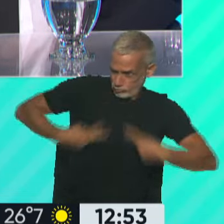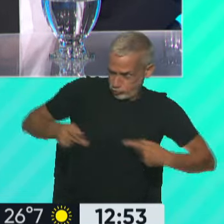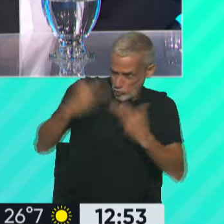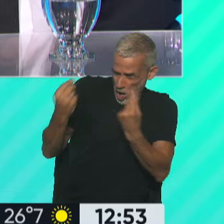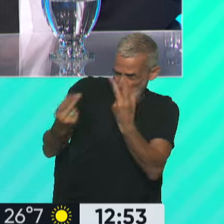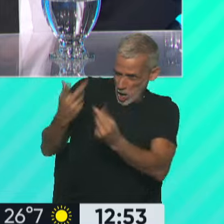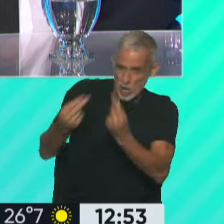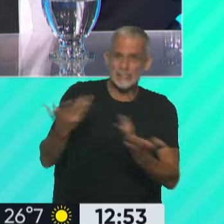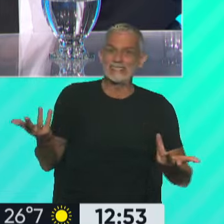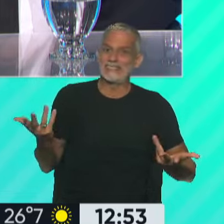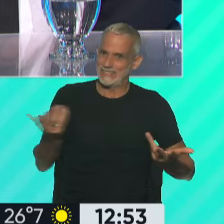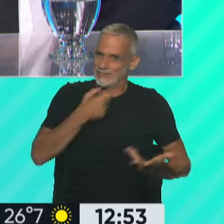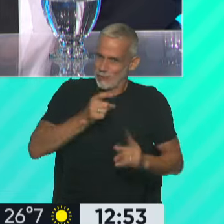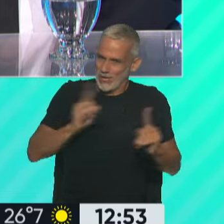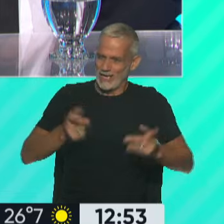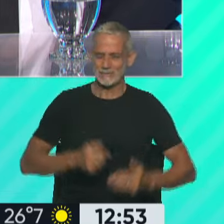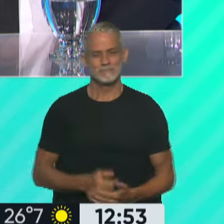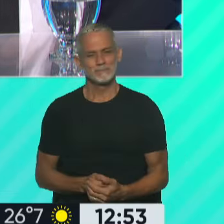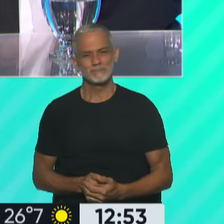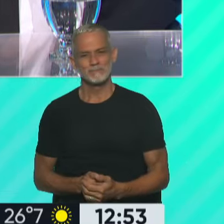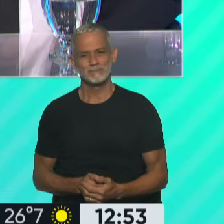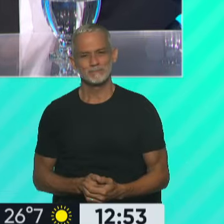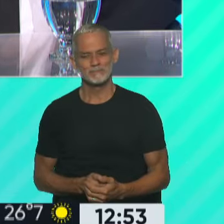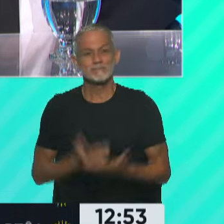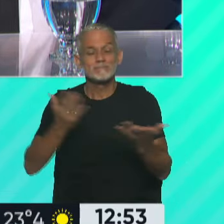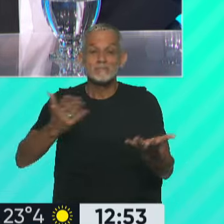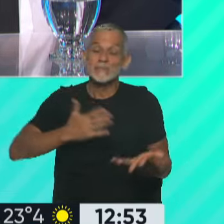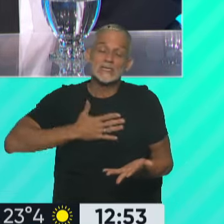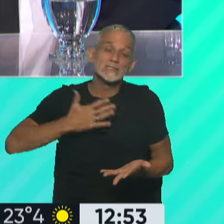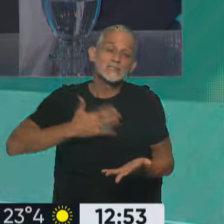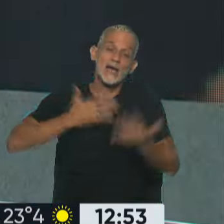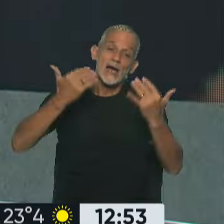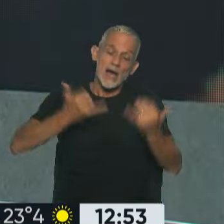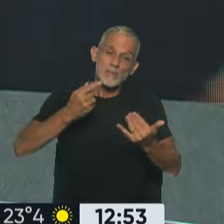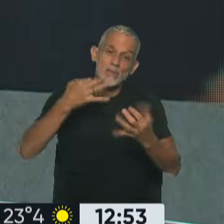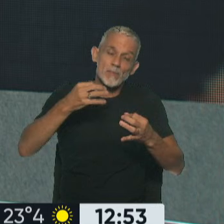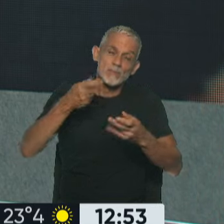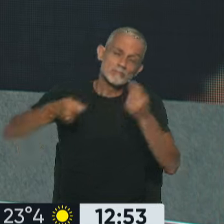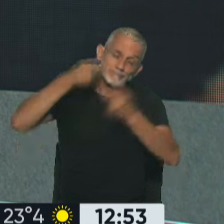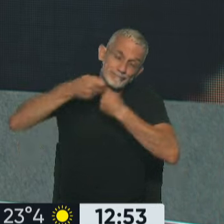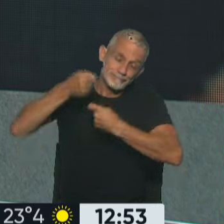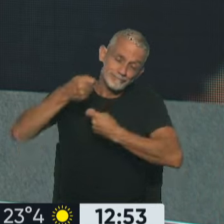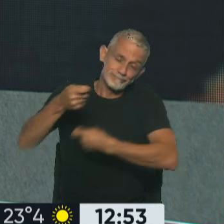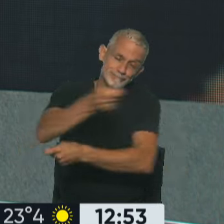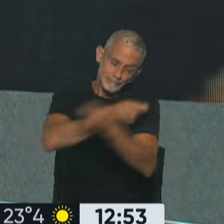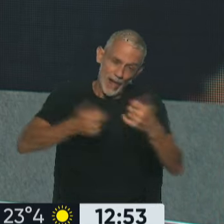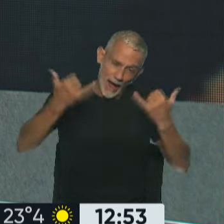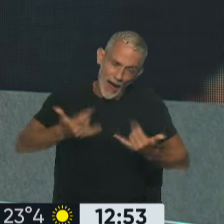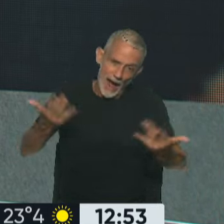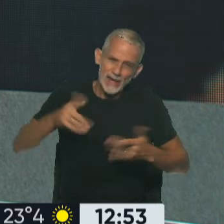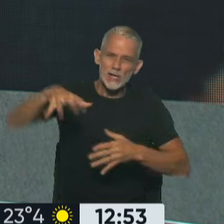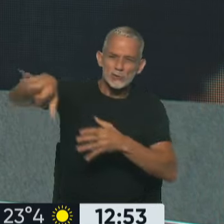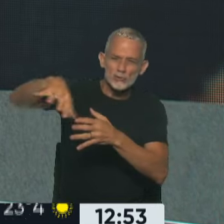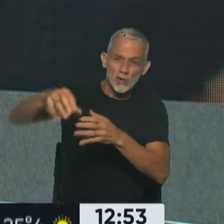y les secuestren estos elementos, ¿verdad? Doctor, lamentablemente hay que hablar de narcotráfico en la República Argentina. Hay zonas